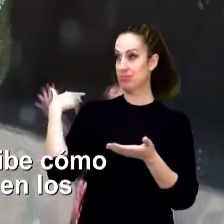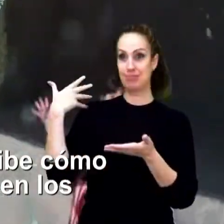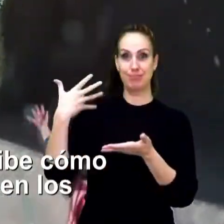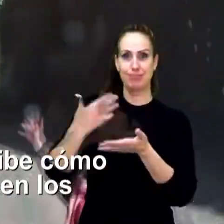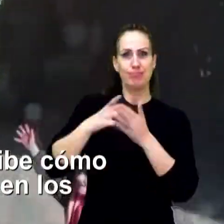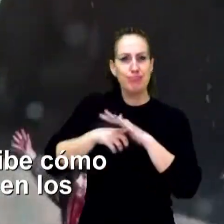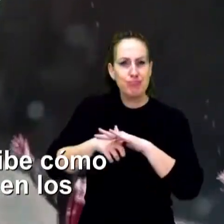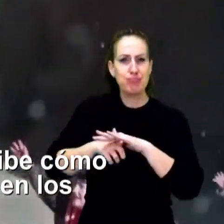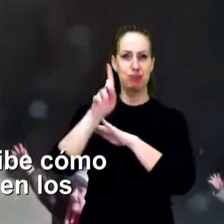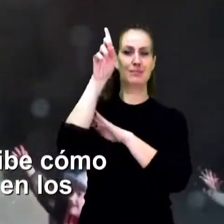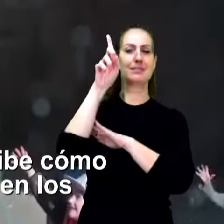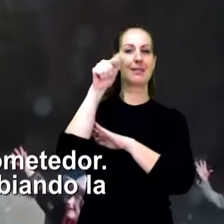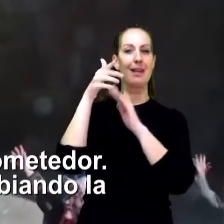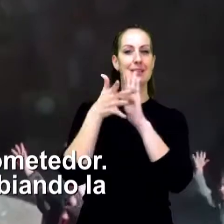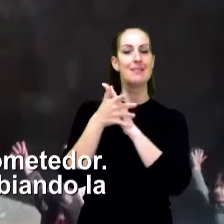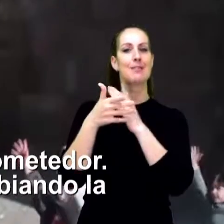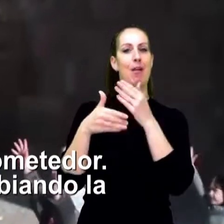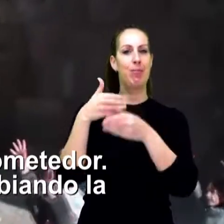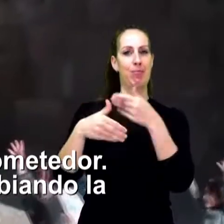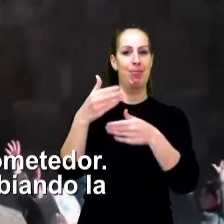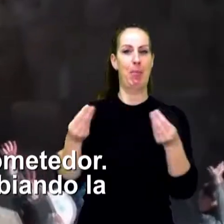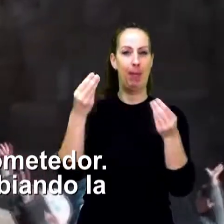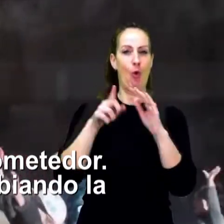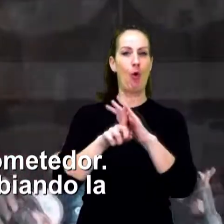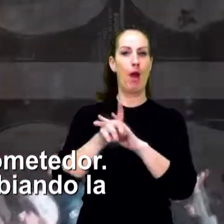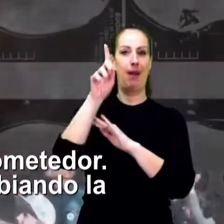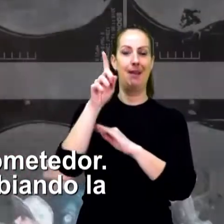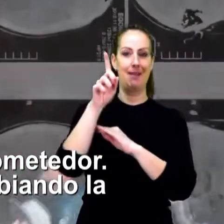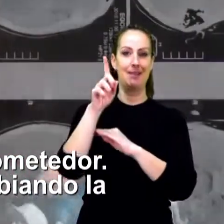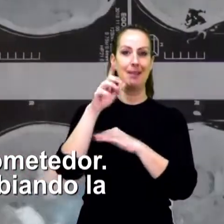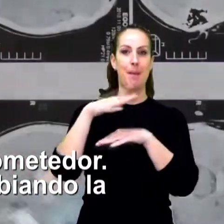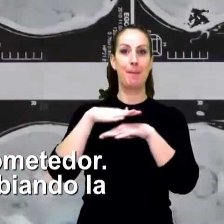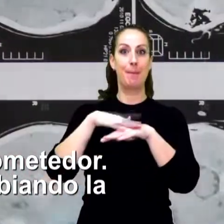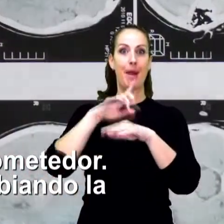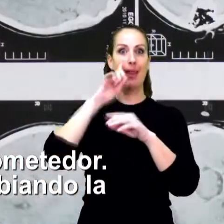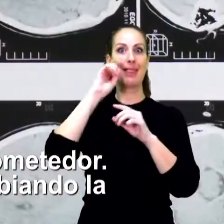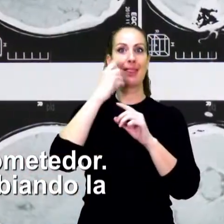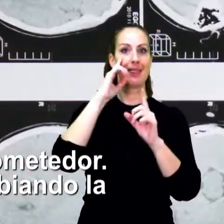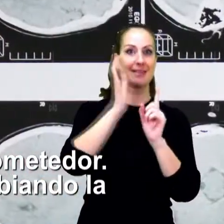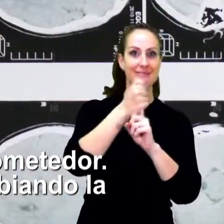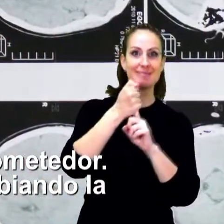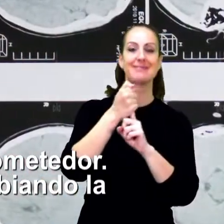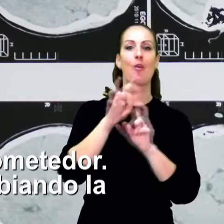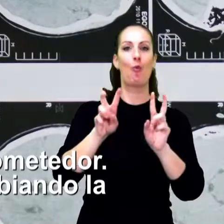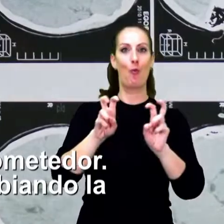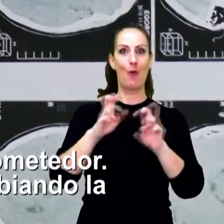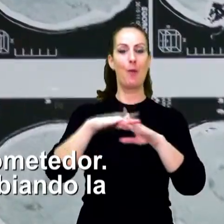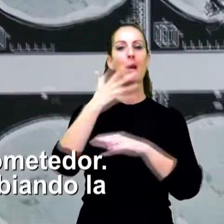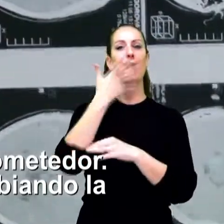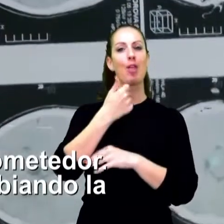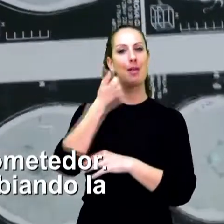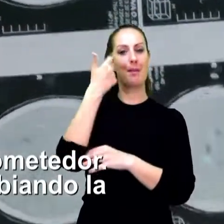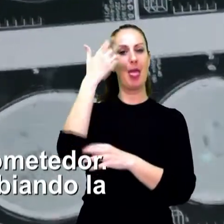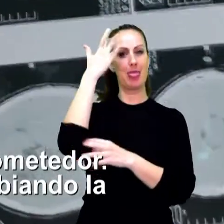nervioso. Su avance en los últimos tiempos presenta un futuro muy prometedor. Sus avances y